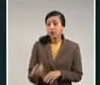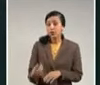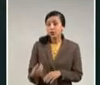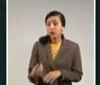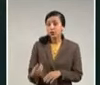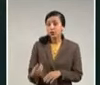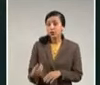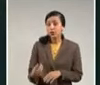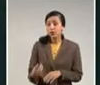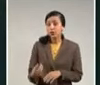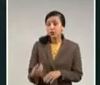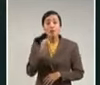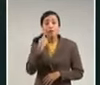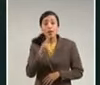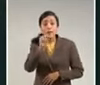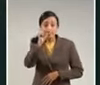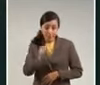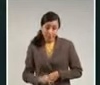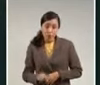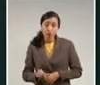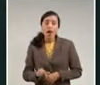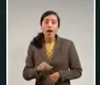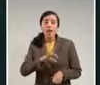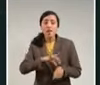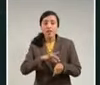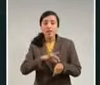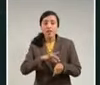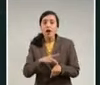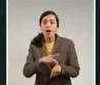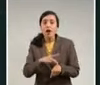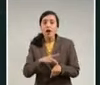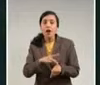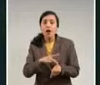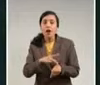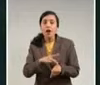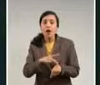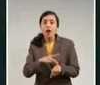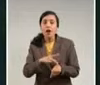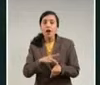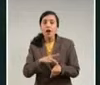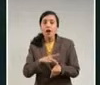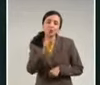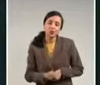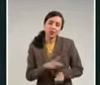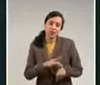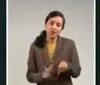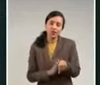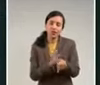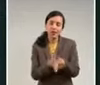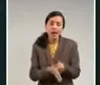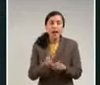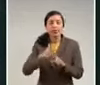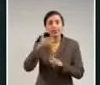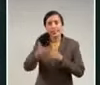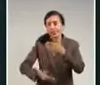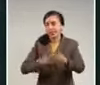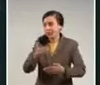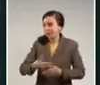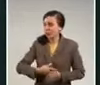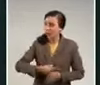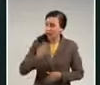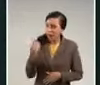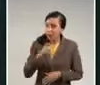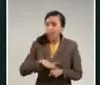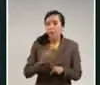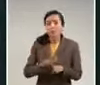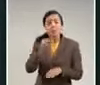un diagnóstico muy oportuno y un tratamiento precoz para poder que los casos evolucionen